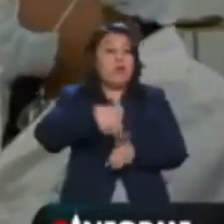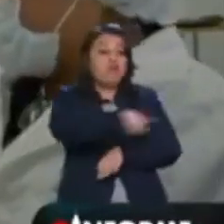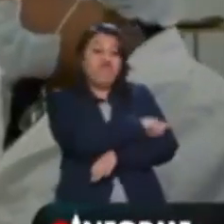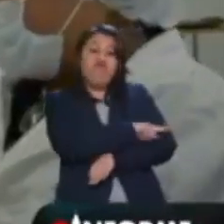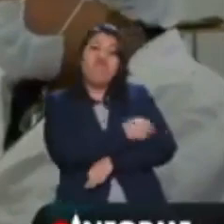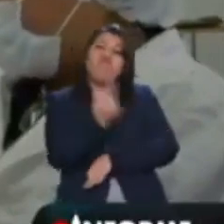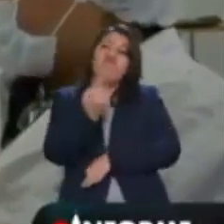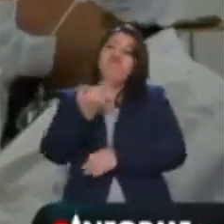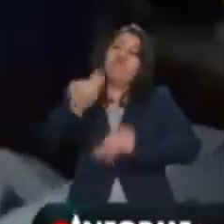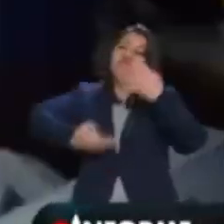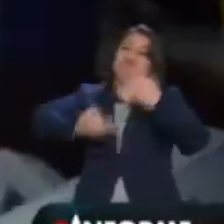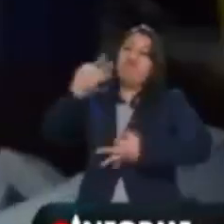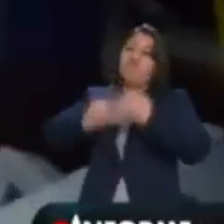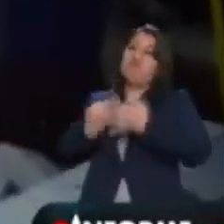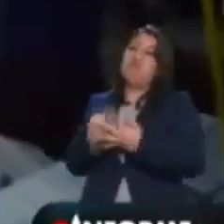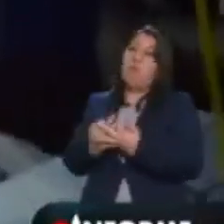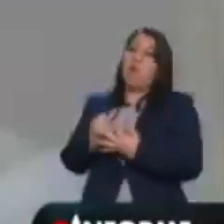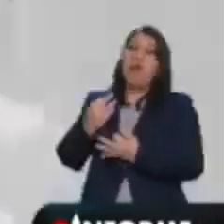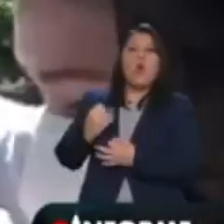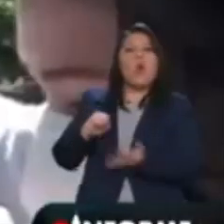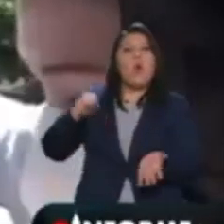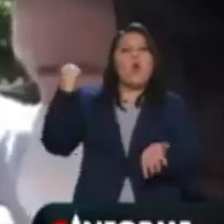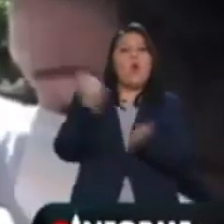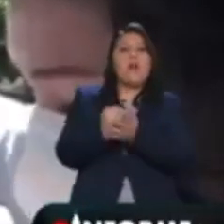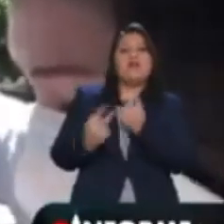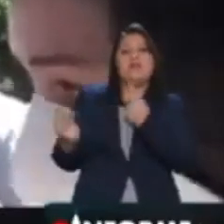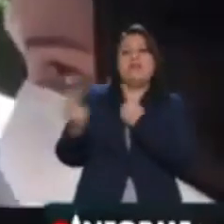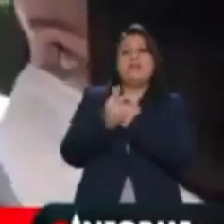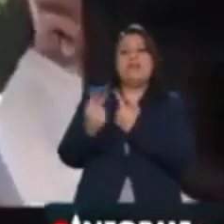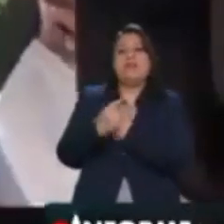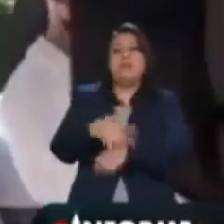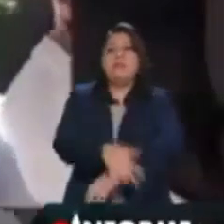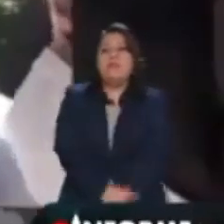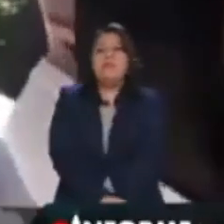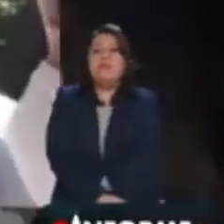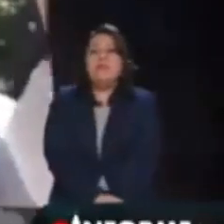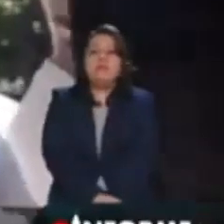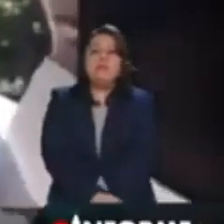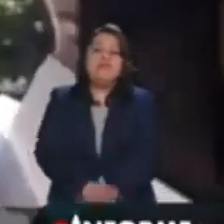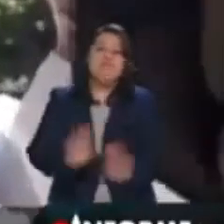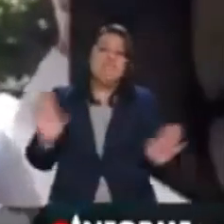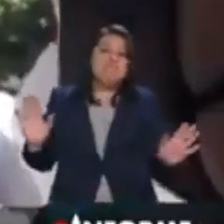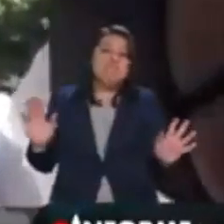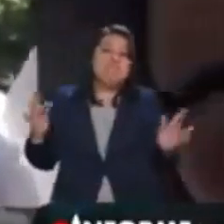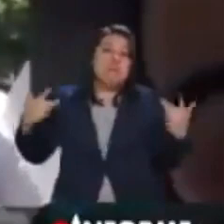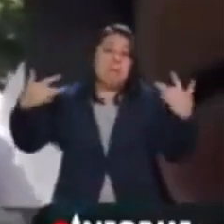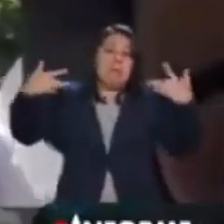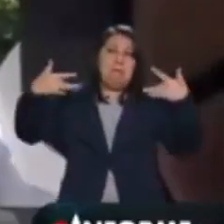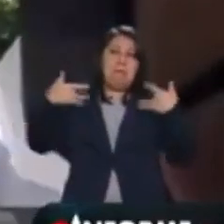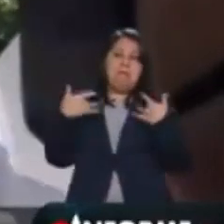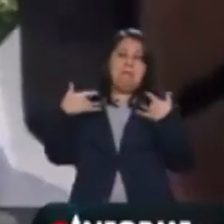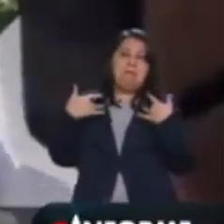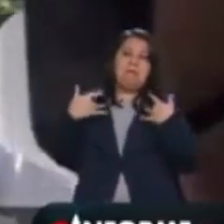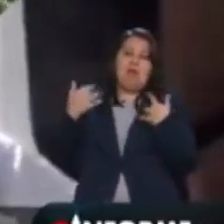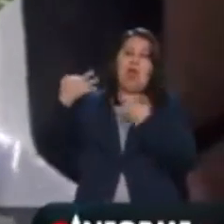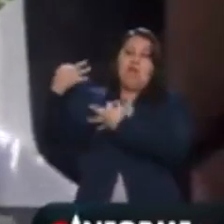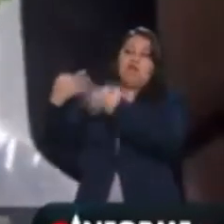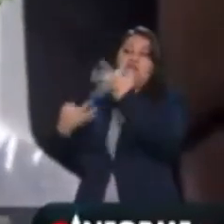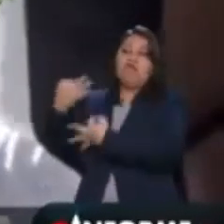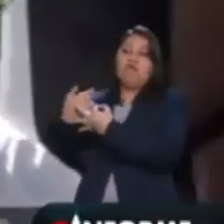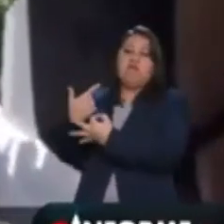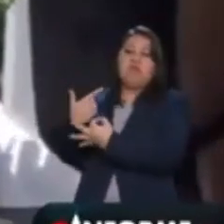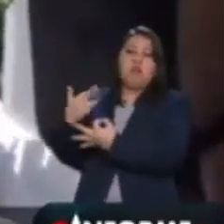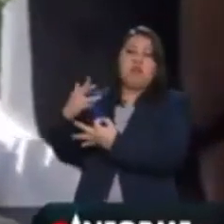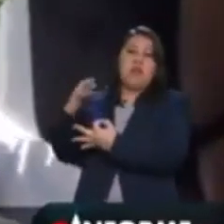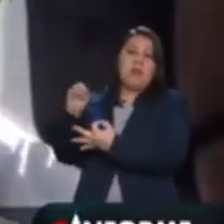jurídica, amparándose ante un juez. Está en manos de la Fiscalía, claro. No es el papel del